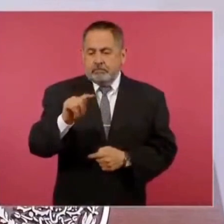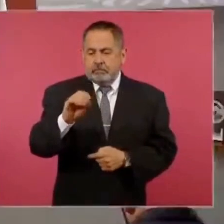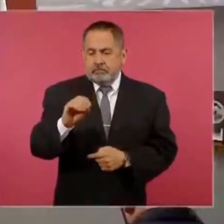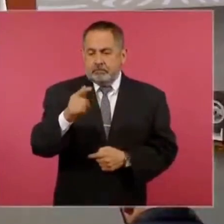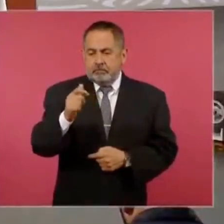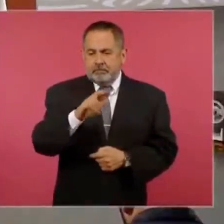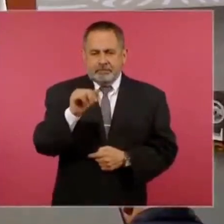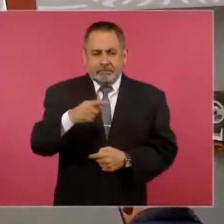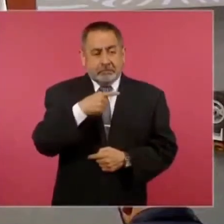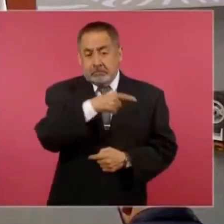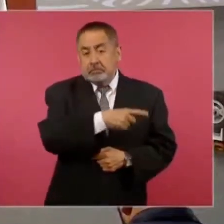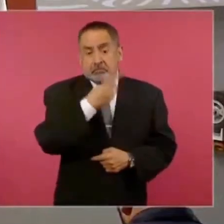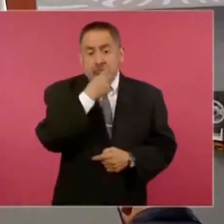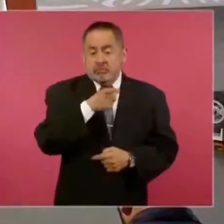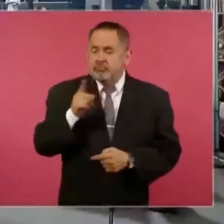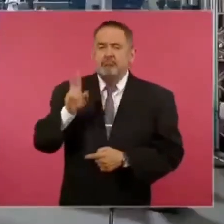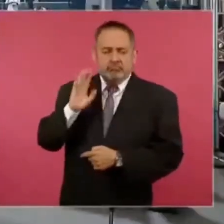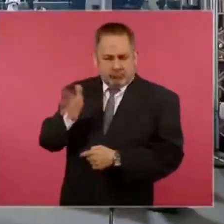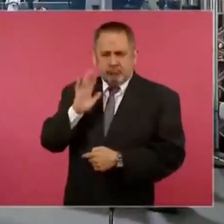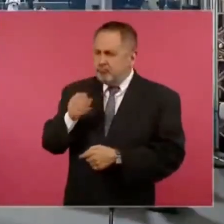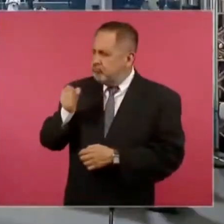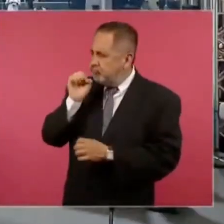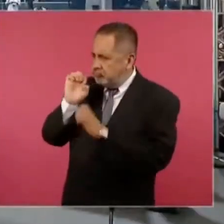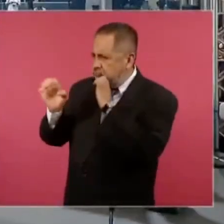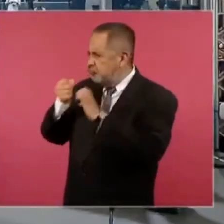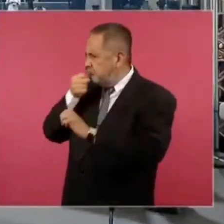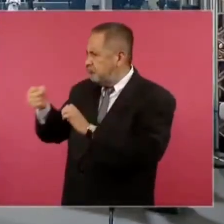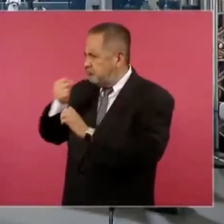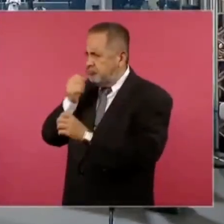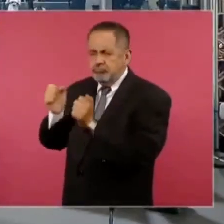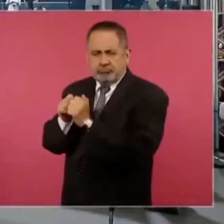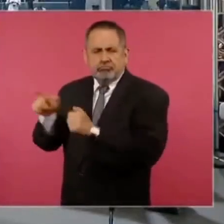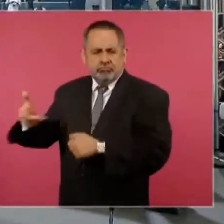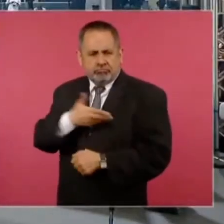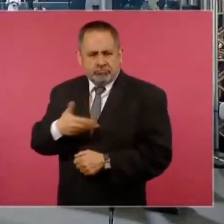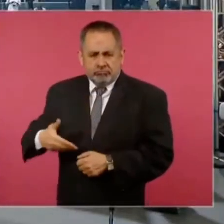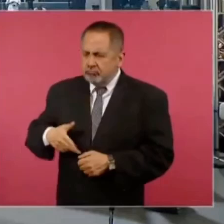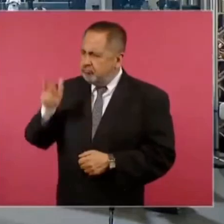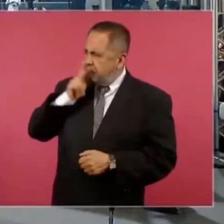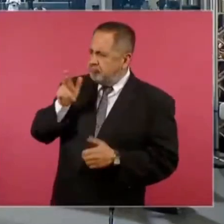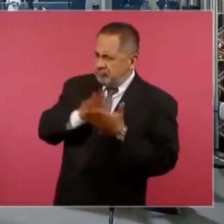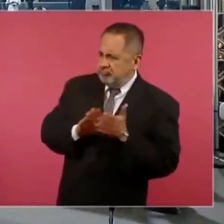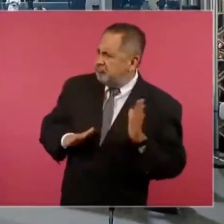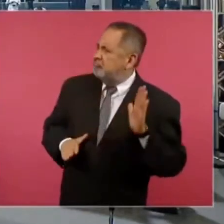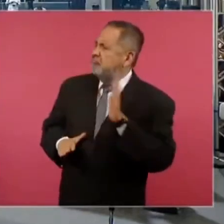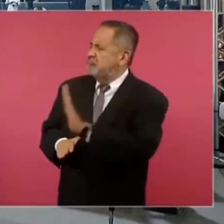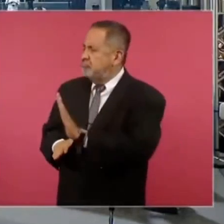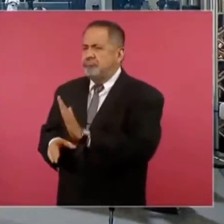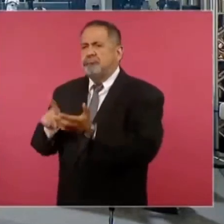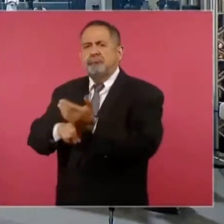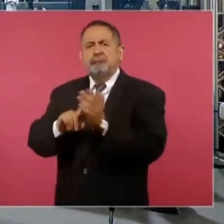había entrevistado al inicio del gobierno, que me había presentado pruebas de corrupción de funcionarios de mi gobierno,